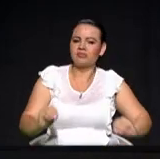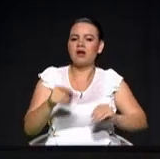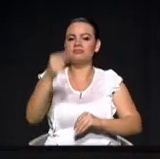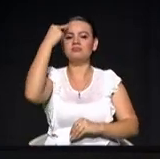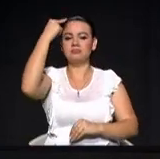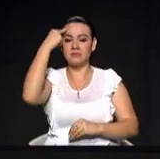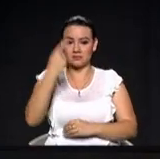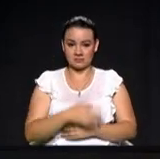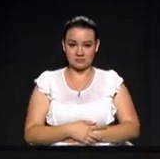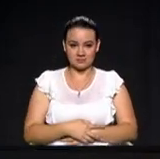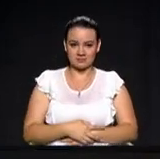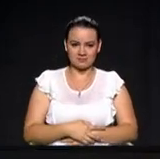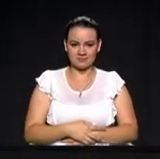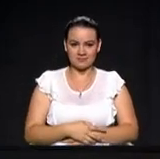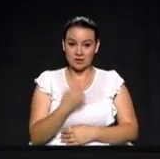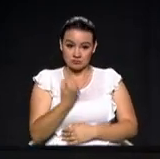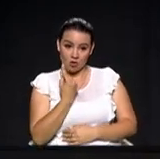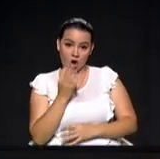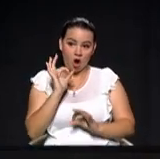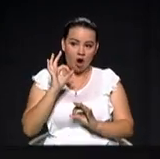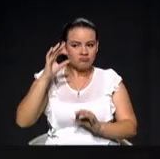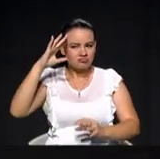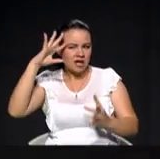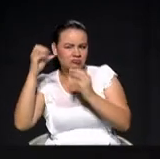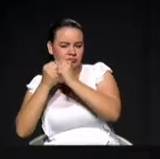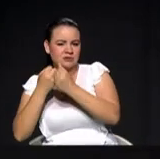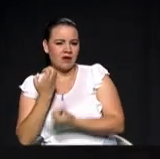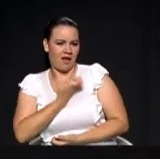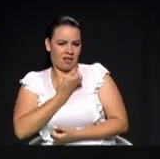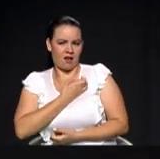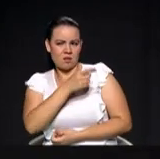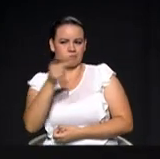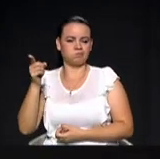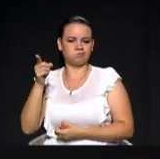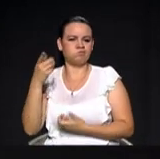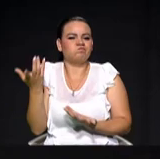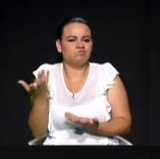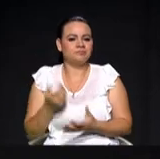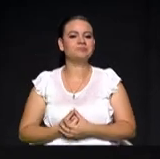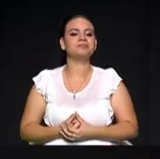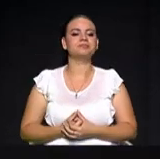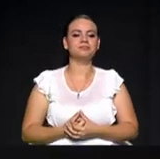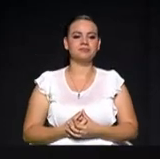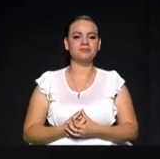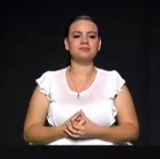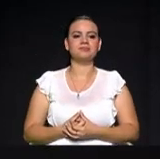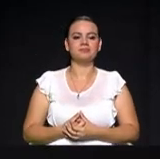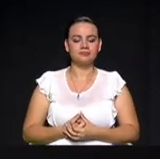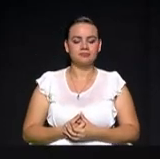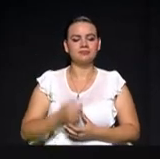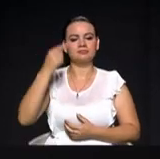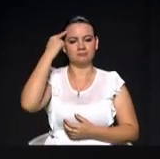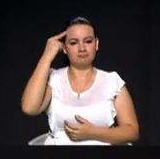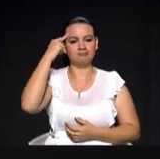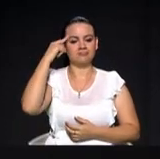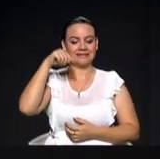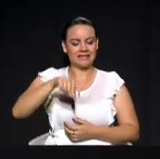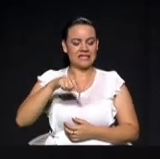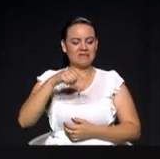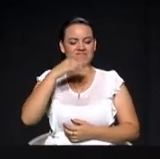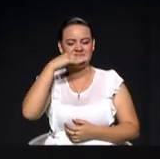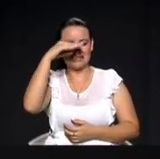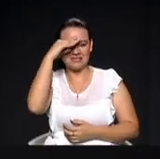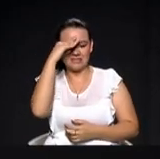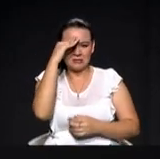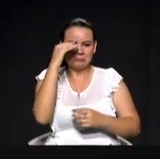metropolitana en primer lugar como hemos planteado que la violencia en la ciudad de medellín se debe a la falta de